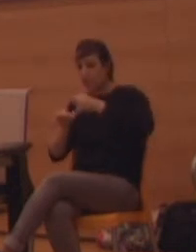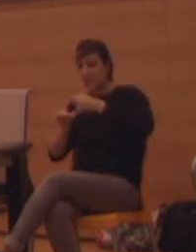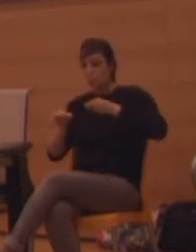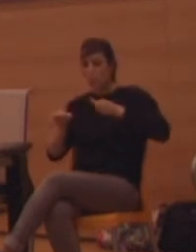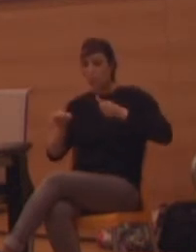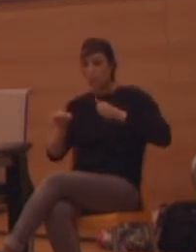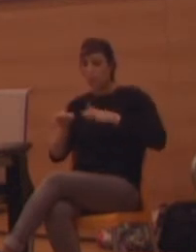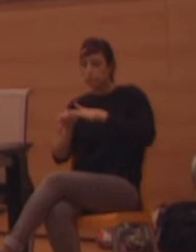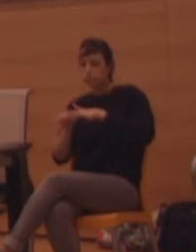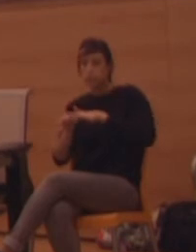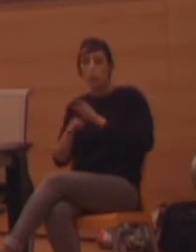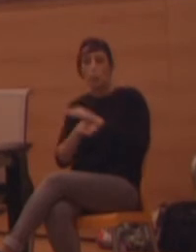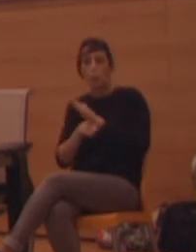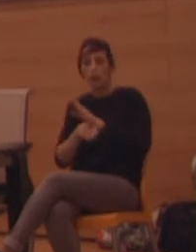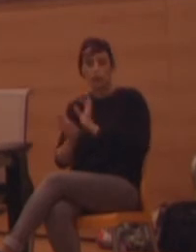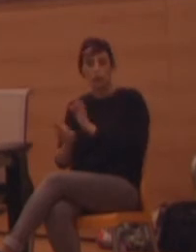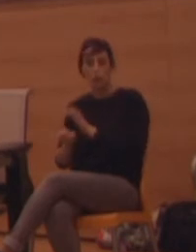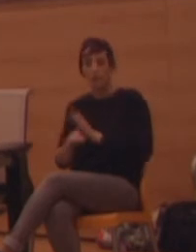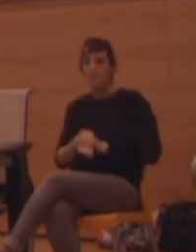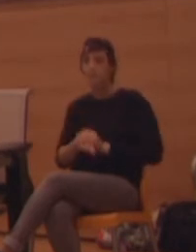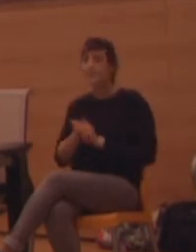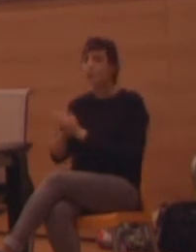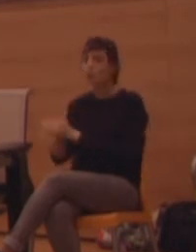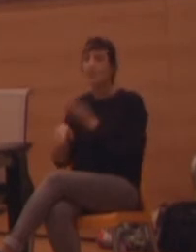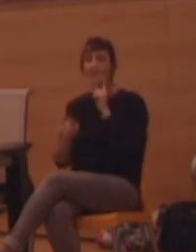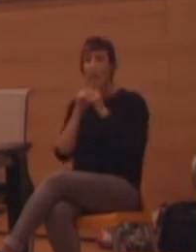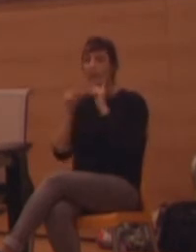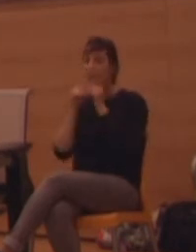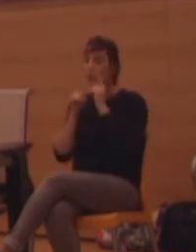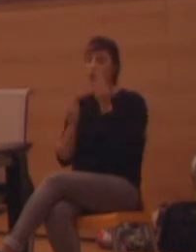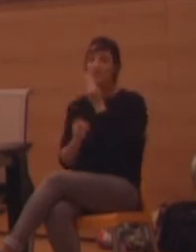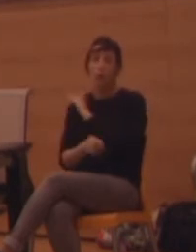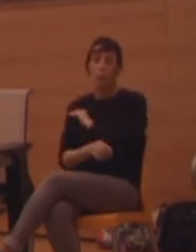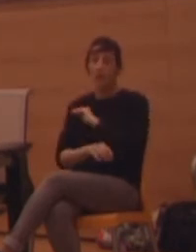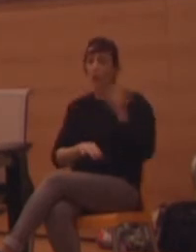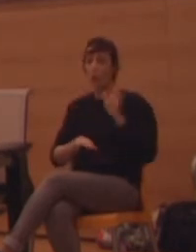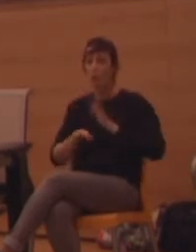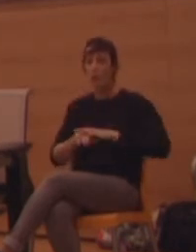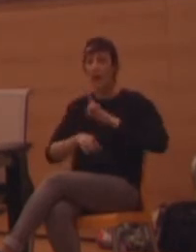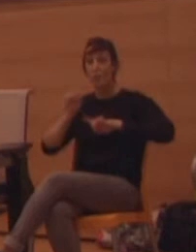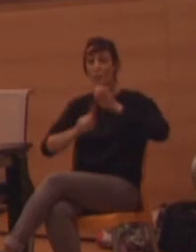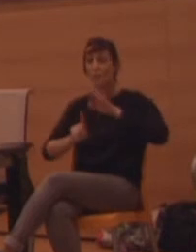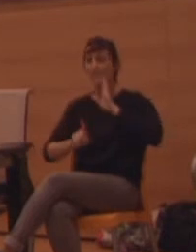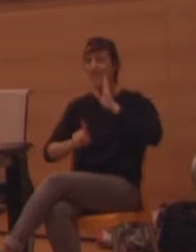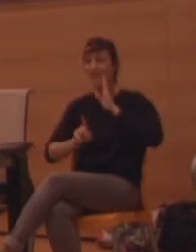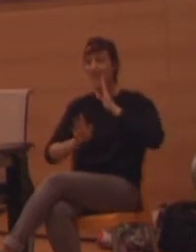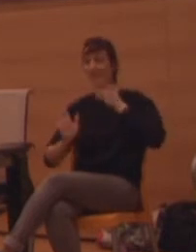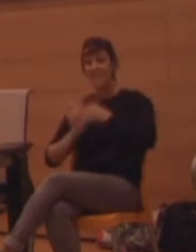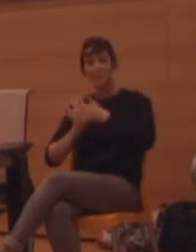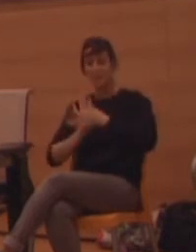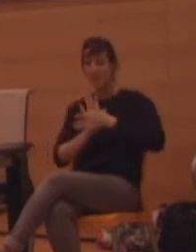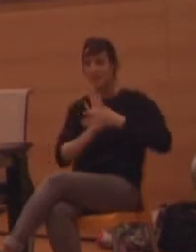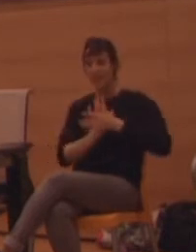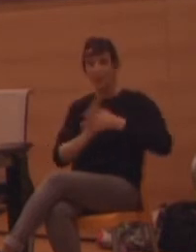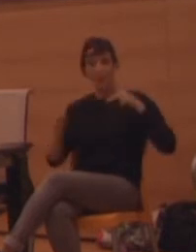normal. La prevención, con todo lo que se ha dicho, es lo mejor que existe para evitar todos estos problemas. Lo de la exploración que se decía